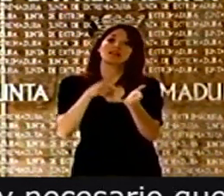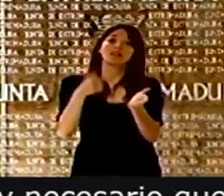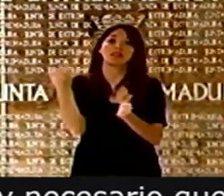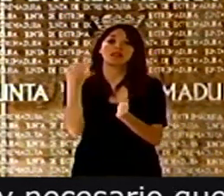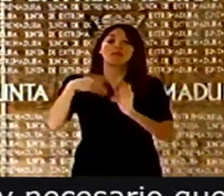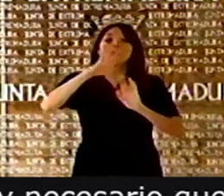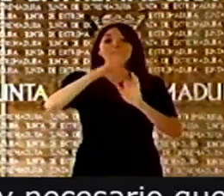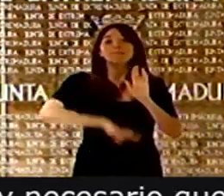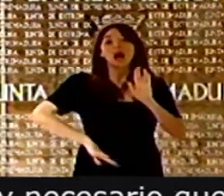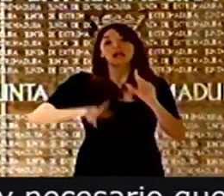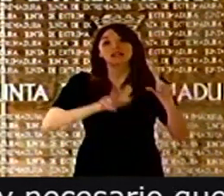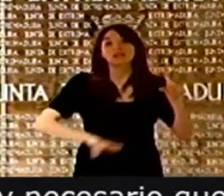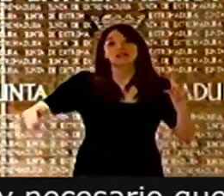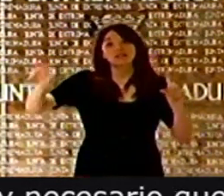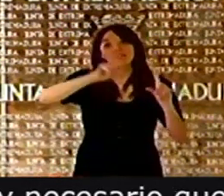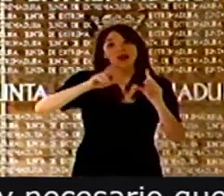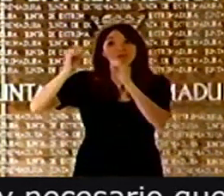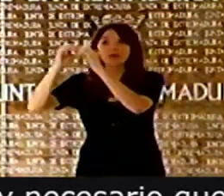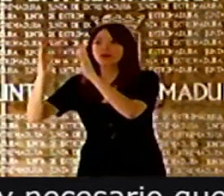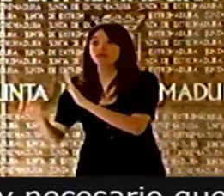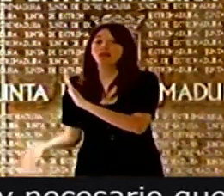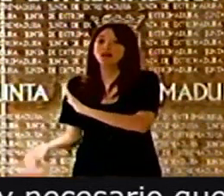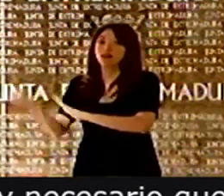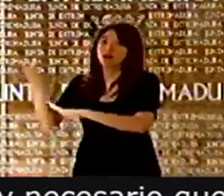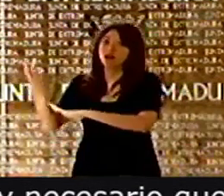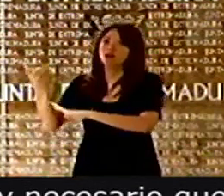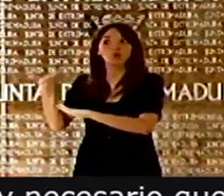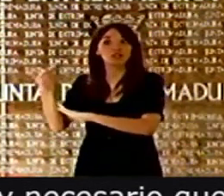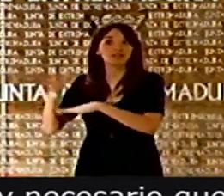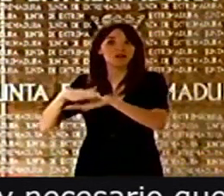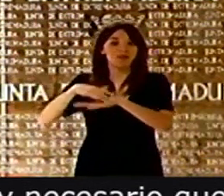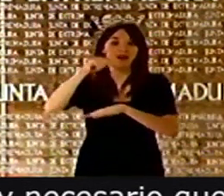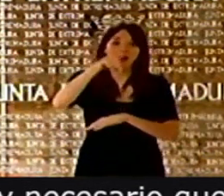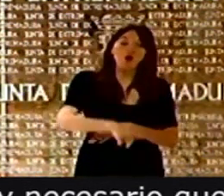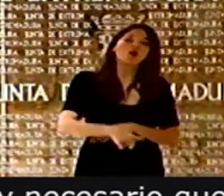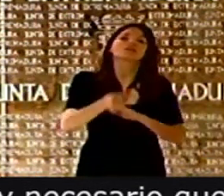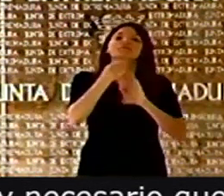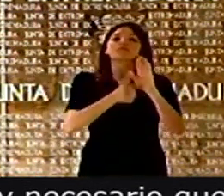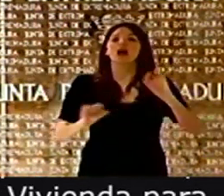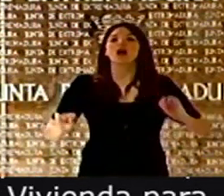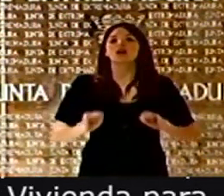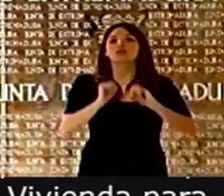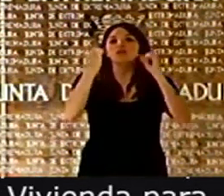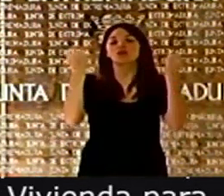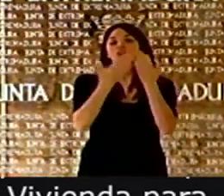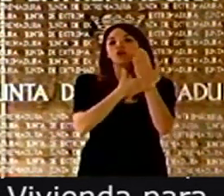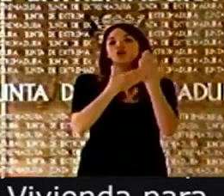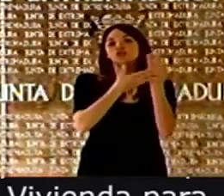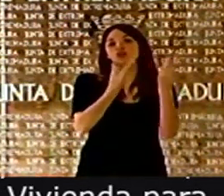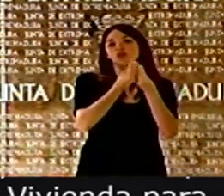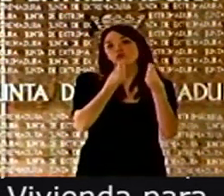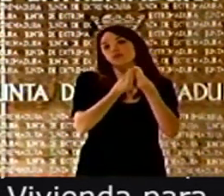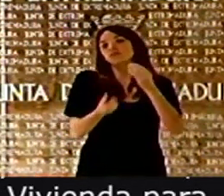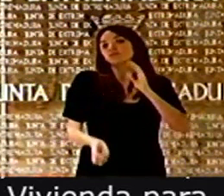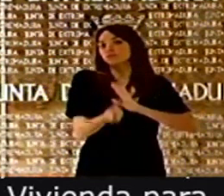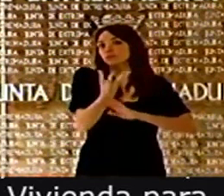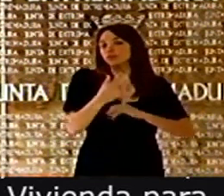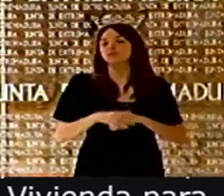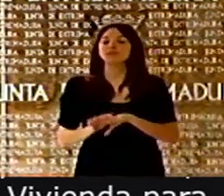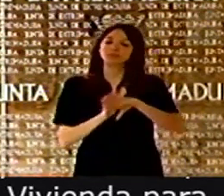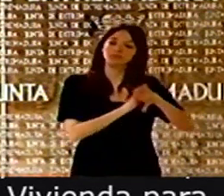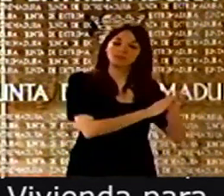Plan Estatal de Vivienda para poner en marcha actuaciones como las que hoy aprueba el Consejo de Gobierno de la Junta de Extremadura. También hemos